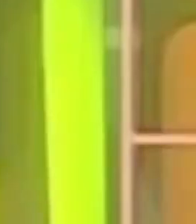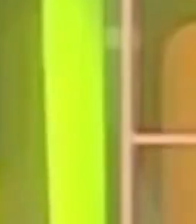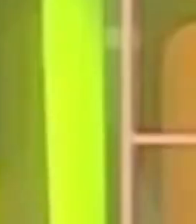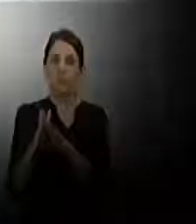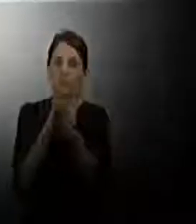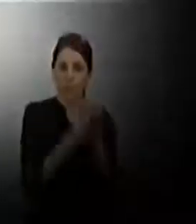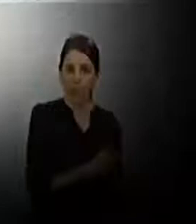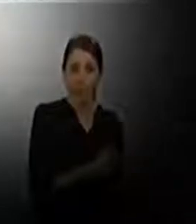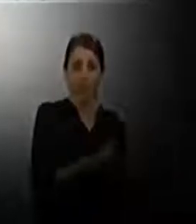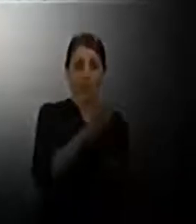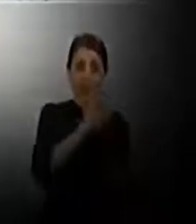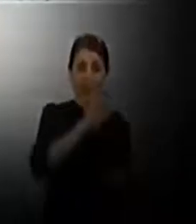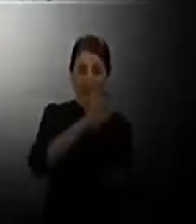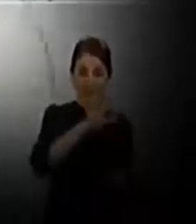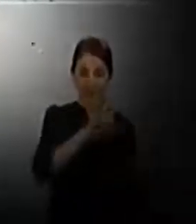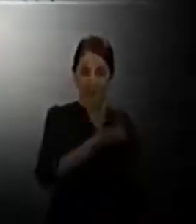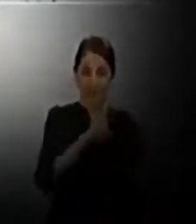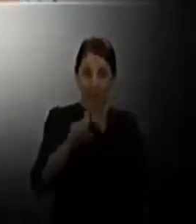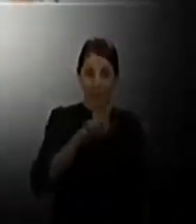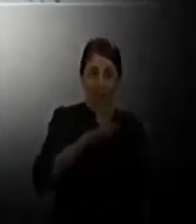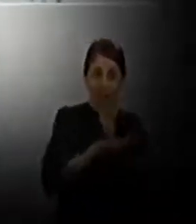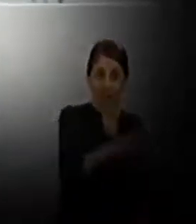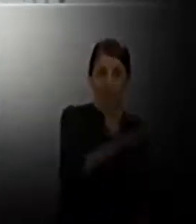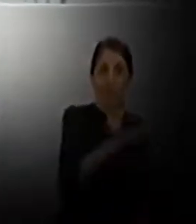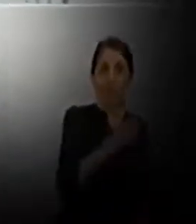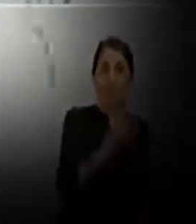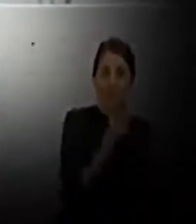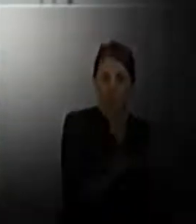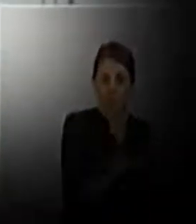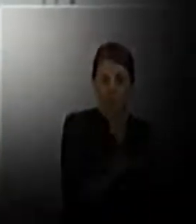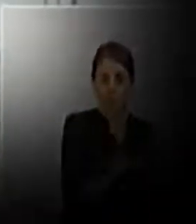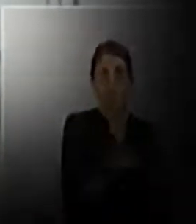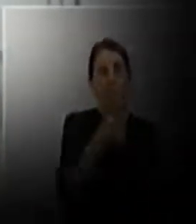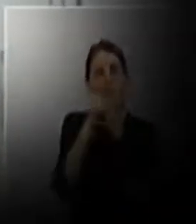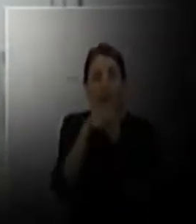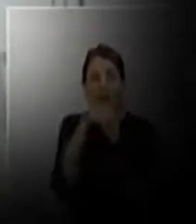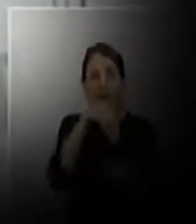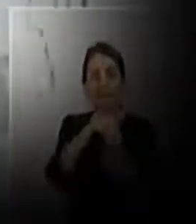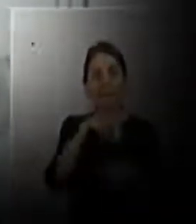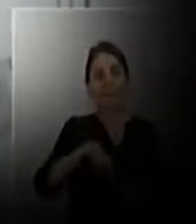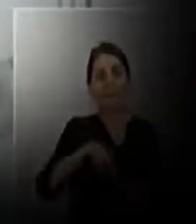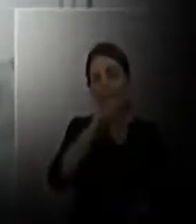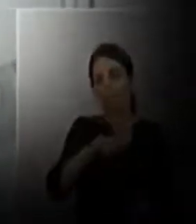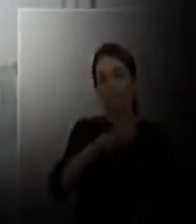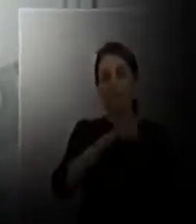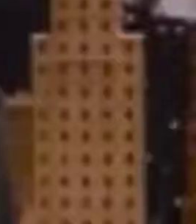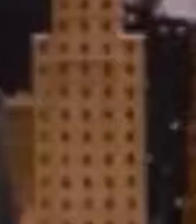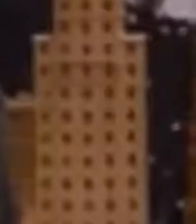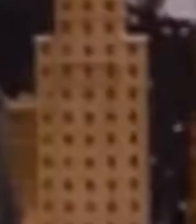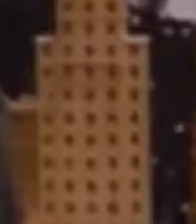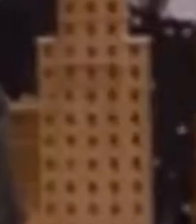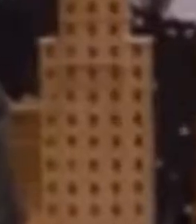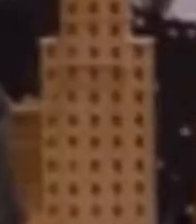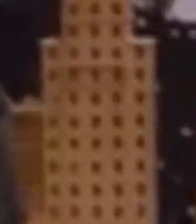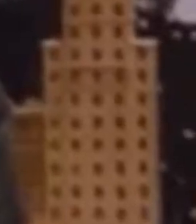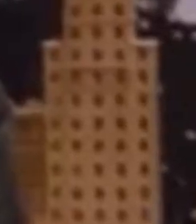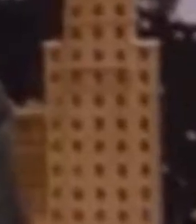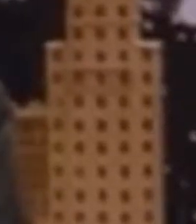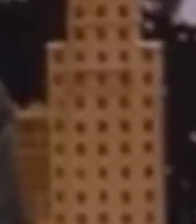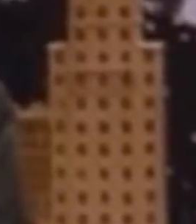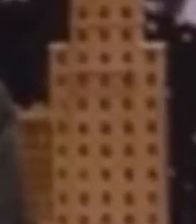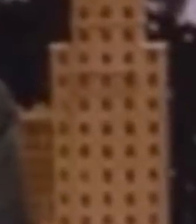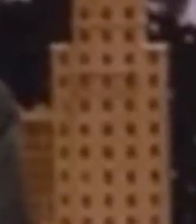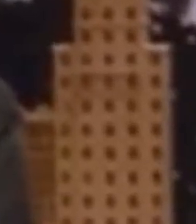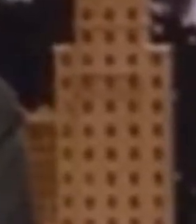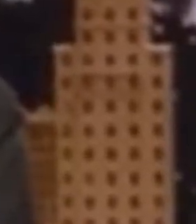Señora, controlese. Hay empresas, pues un autónomo que a lo mejor tiene y presenta un ERTE por dos trabajadores, pero igual hay una empresa